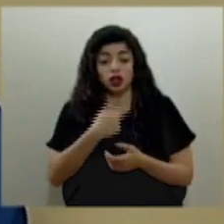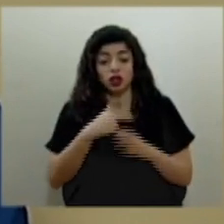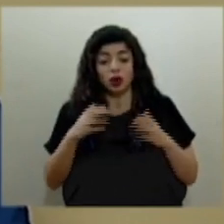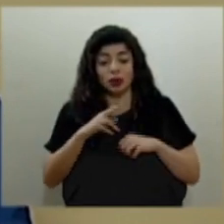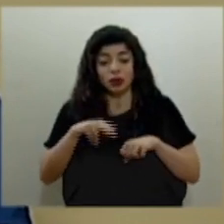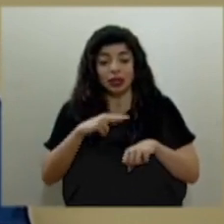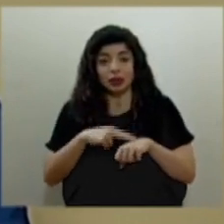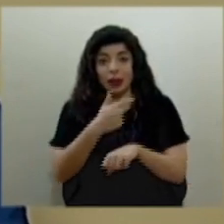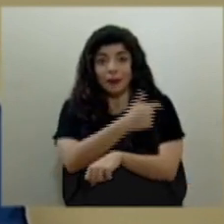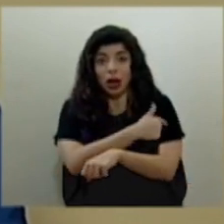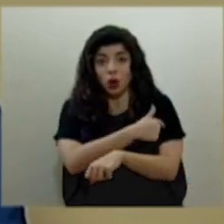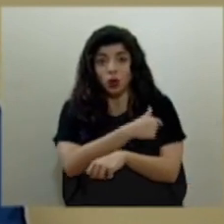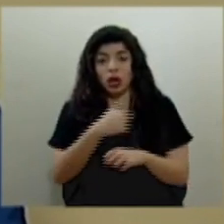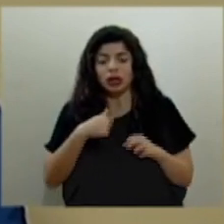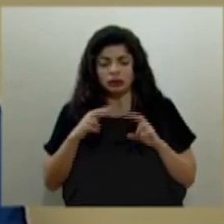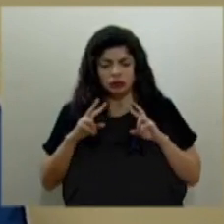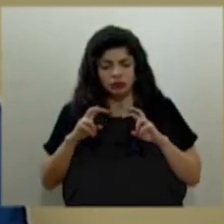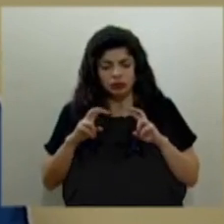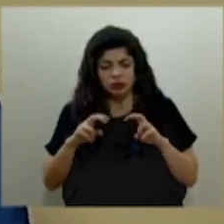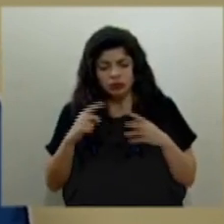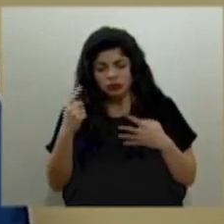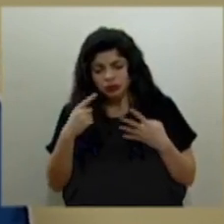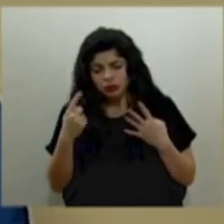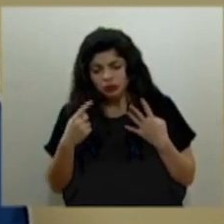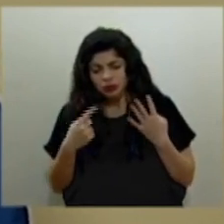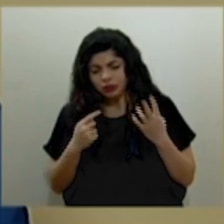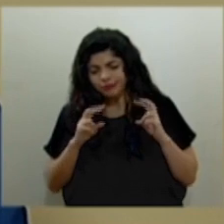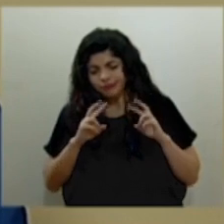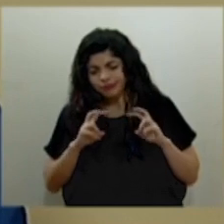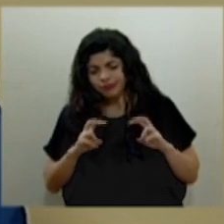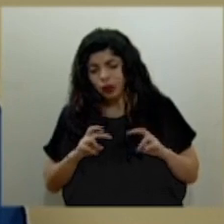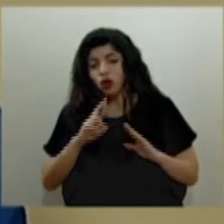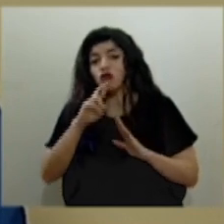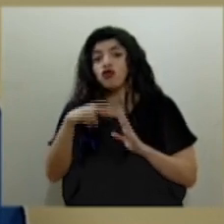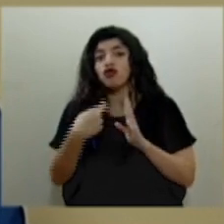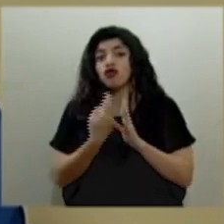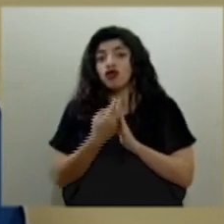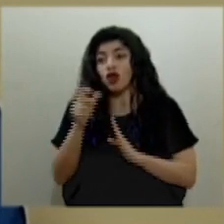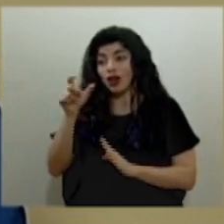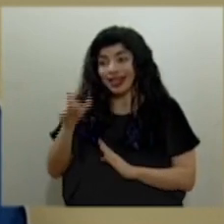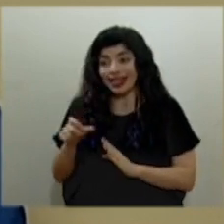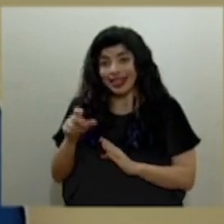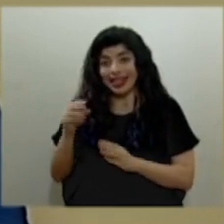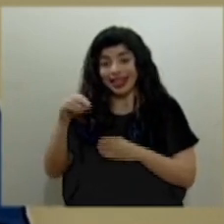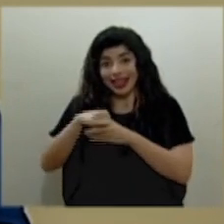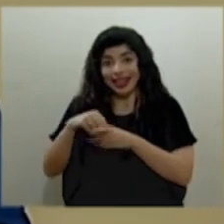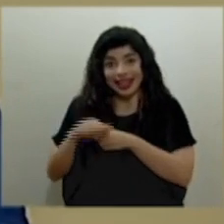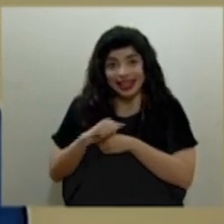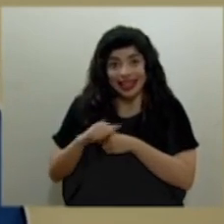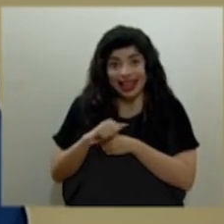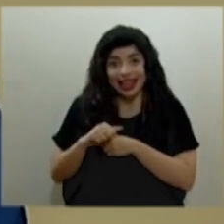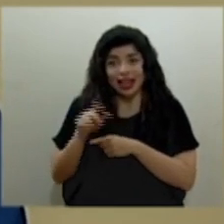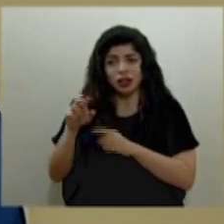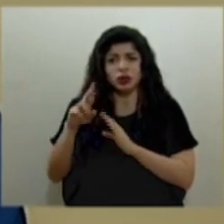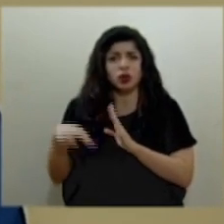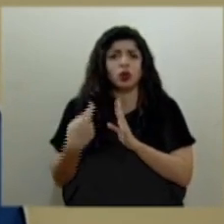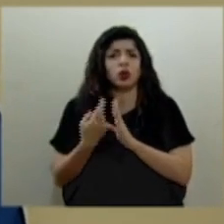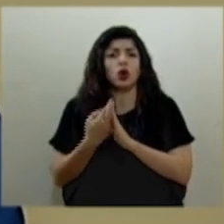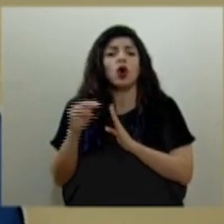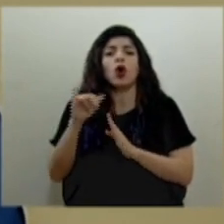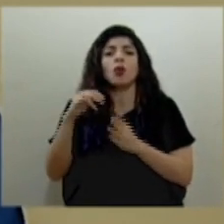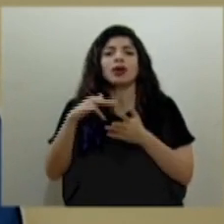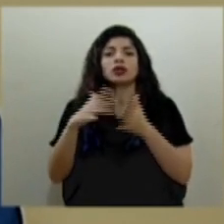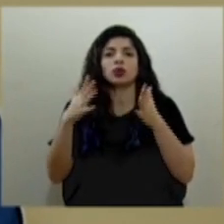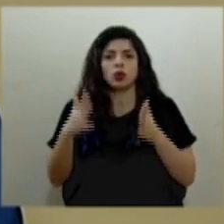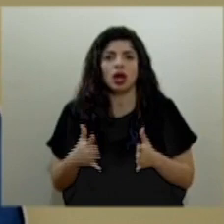Vacunación se analizaron varios aspectos. El rol en realidad del interno sigue siendo un rol principalmente de